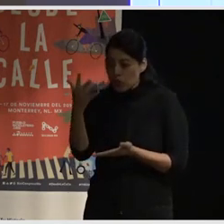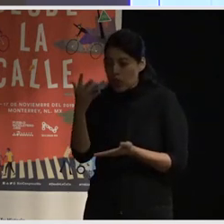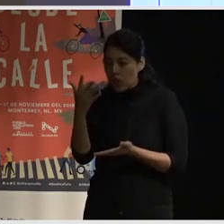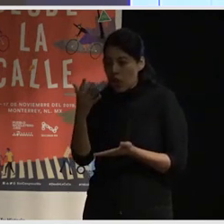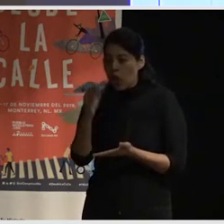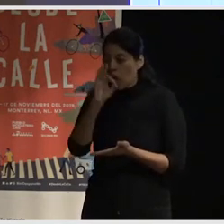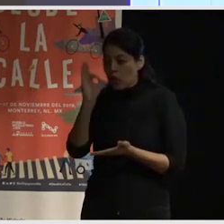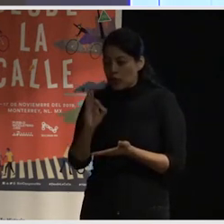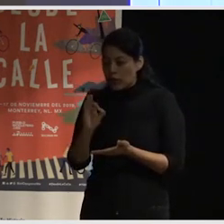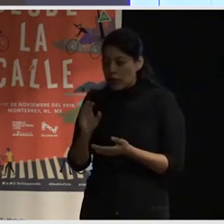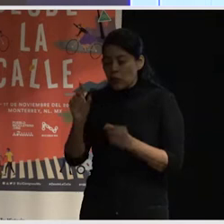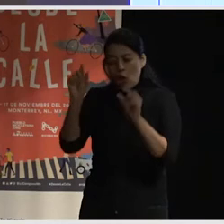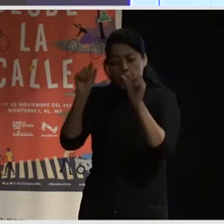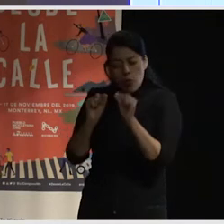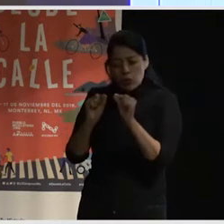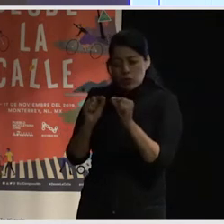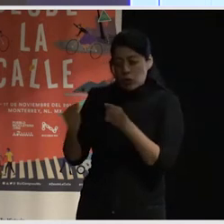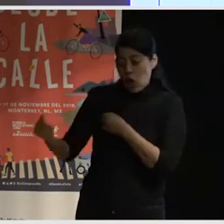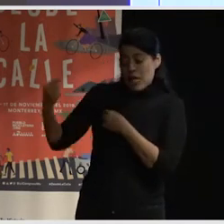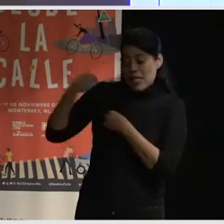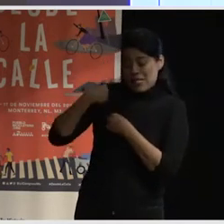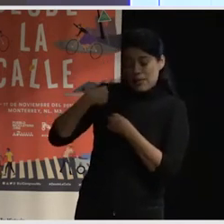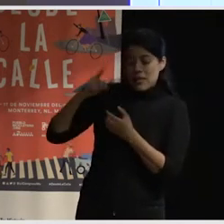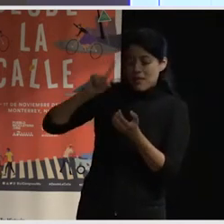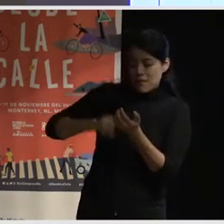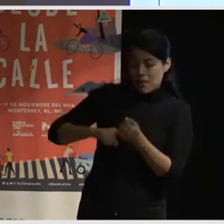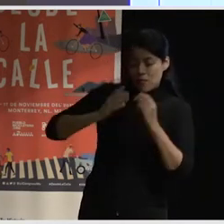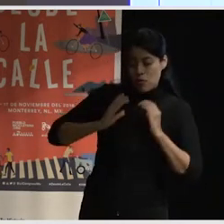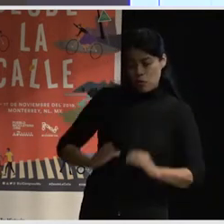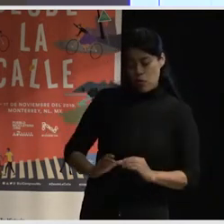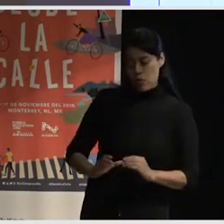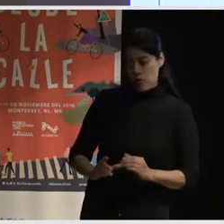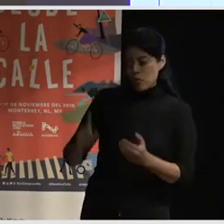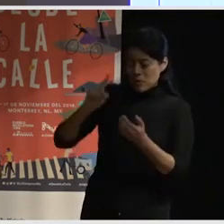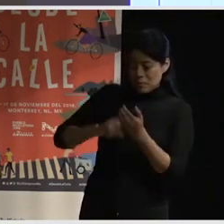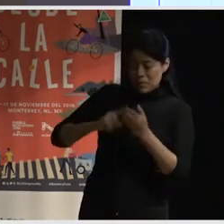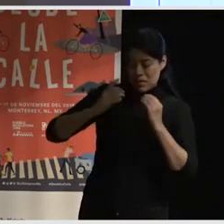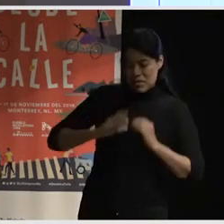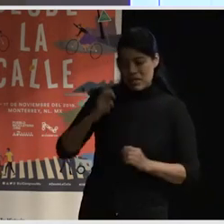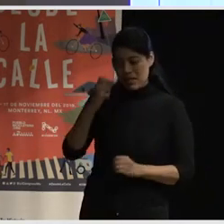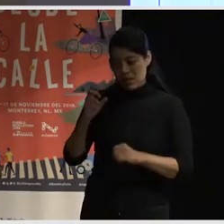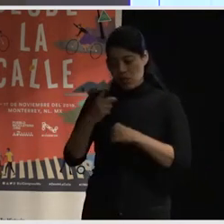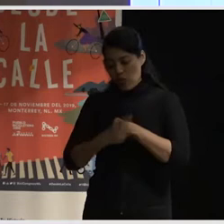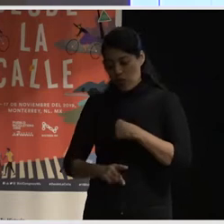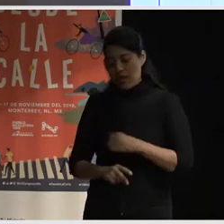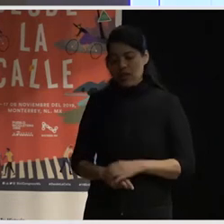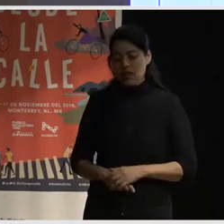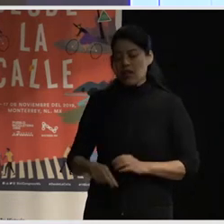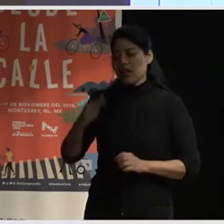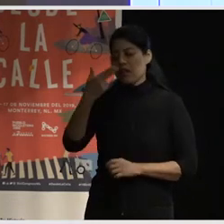se suman muchos tóxicos pueden ser metales pesados pueden ser benceno anillos este y de